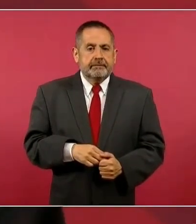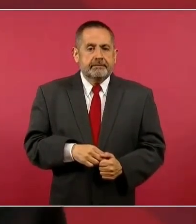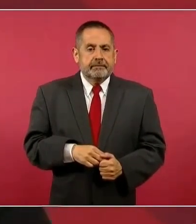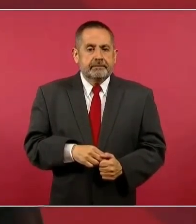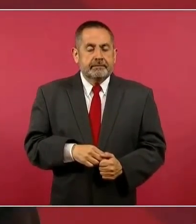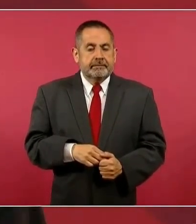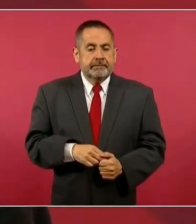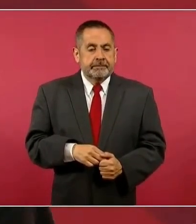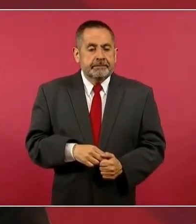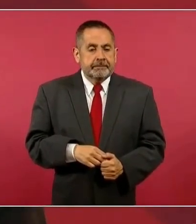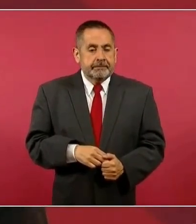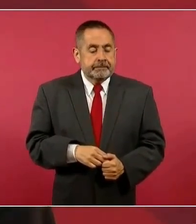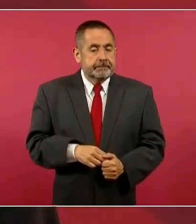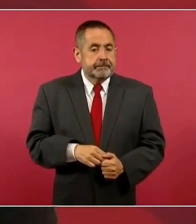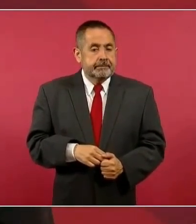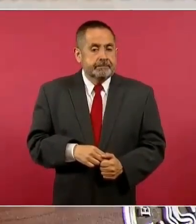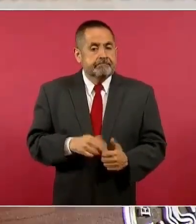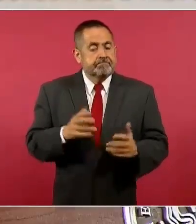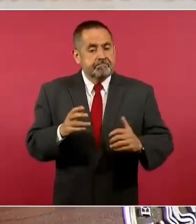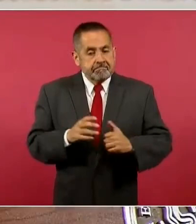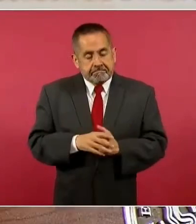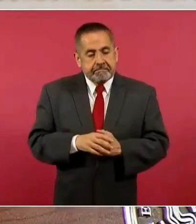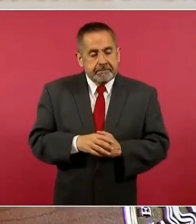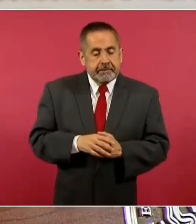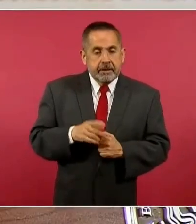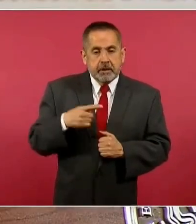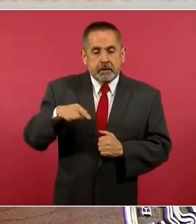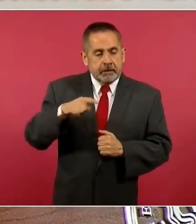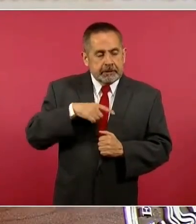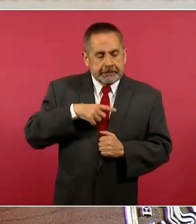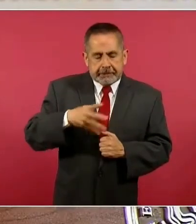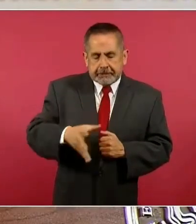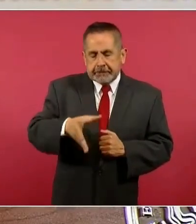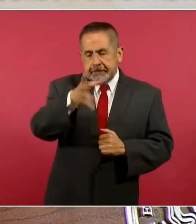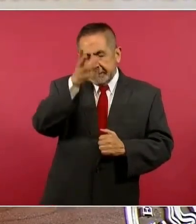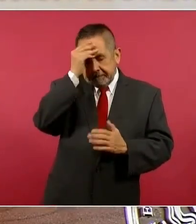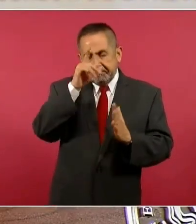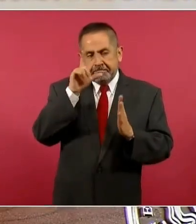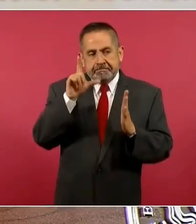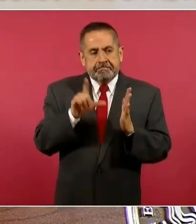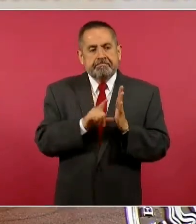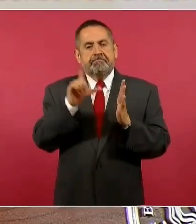Pero también nos dejó la enseñanza